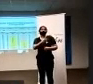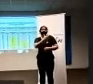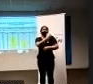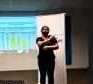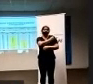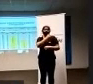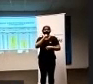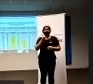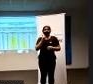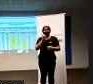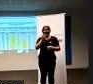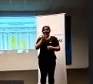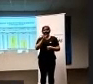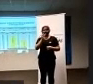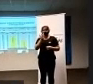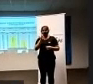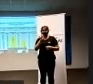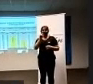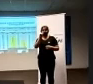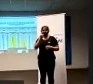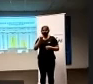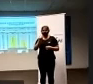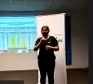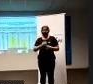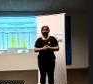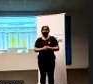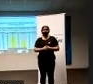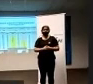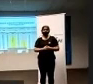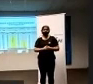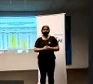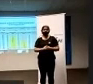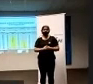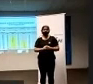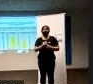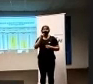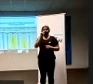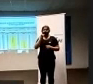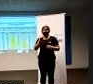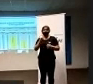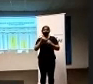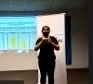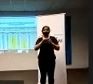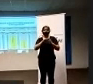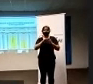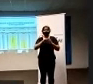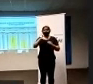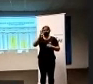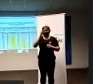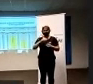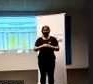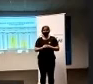se fijan en el rango etario, los mayores porcentajes alcanzados fueron en los rangos etarios de